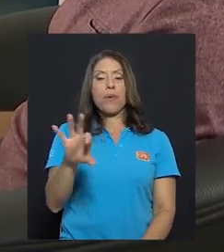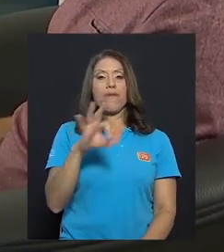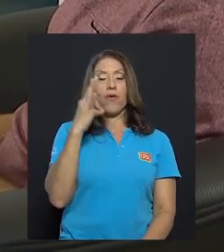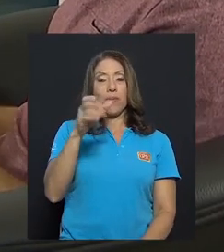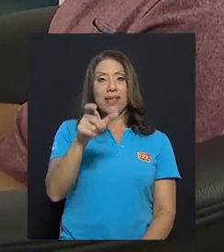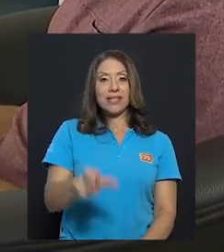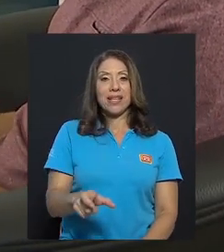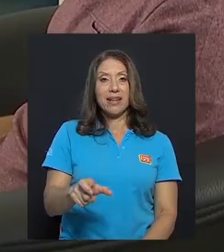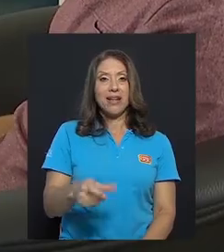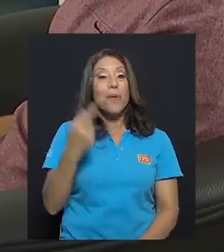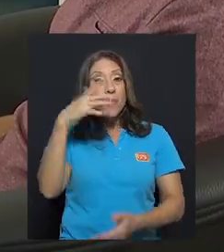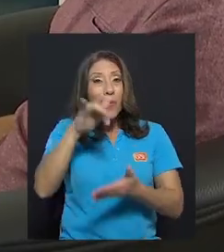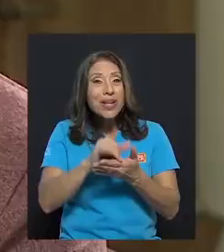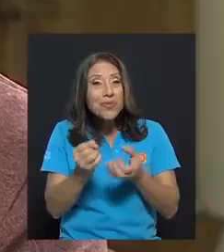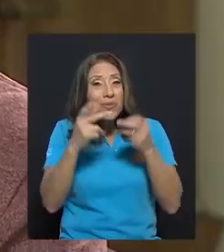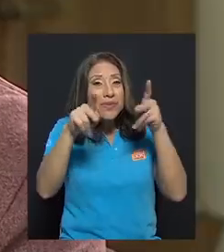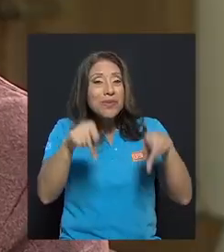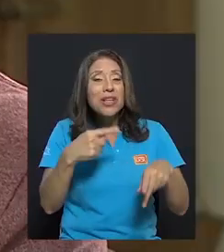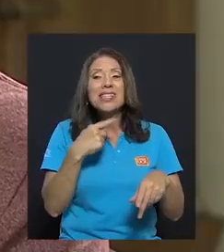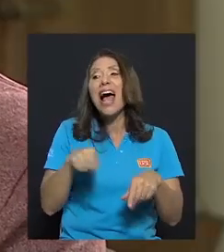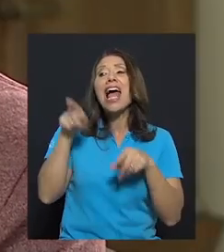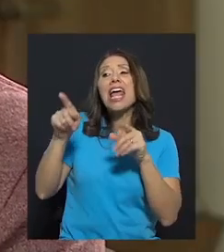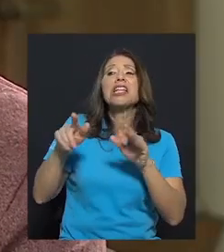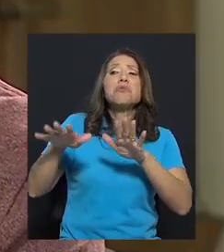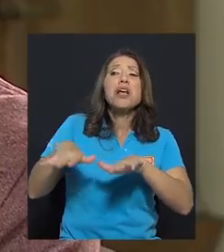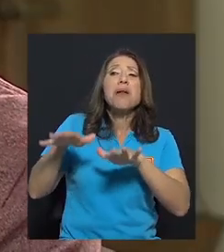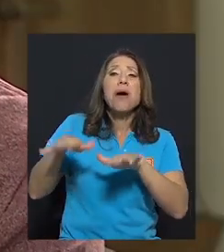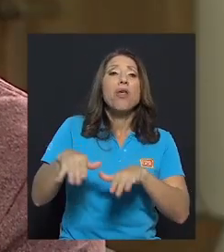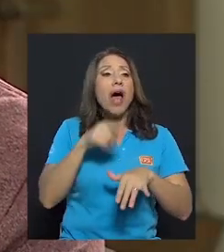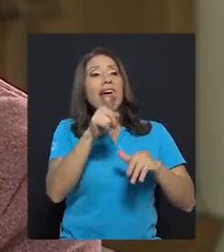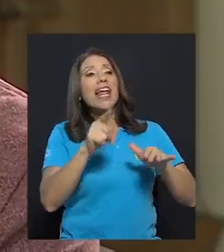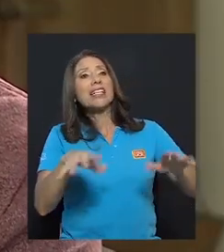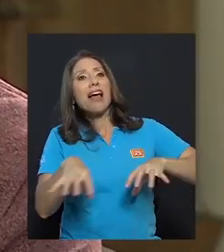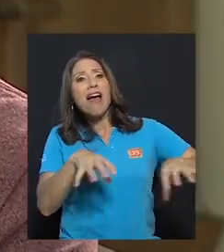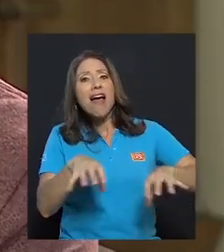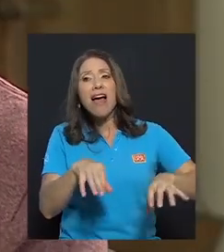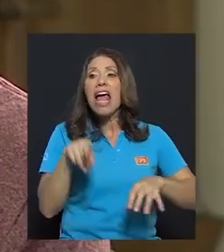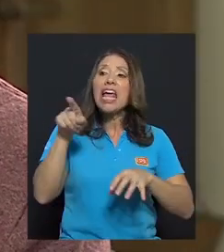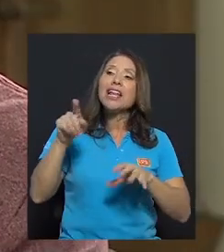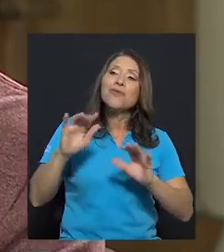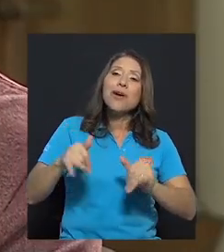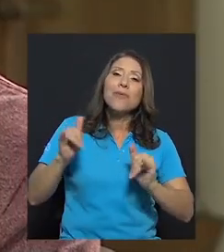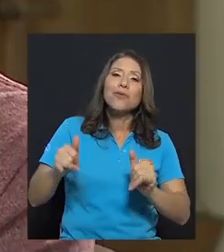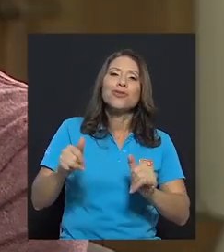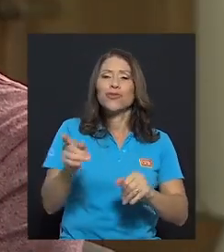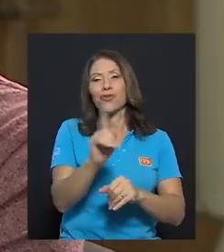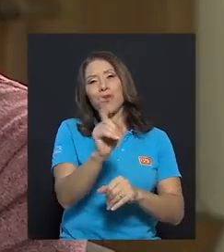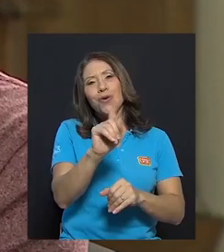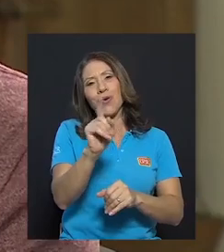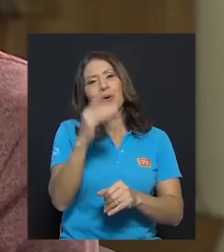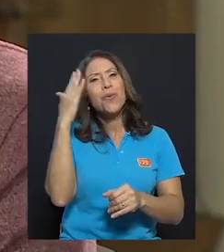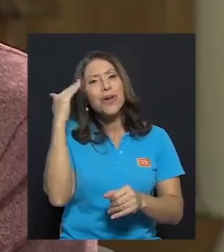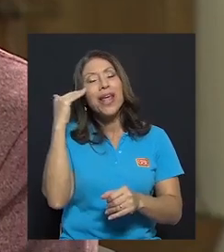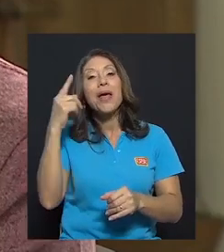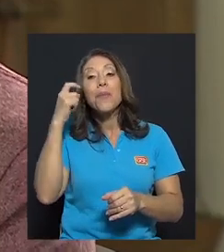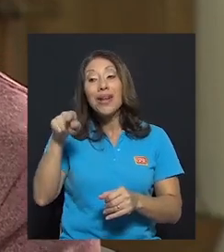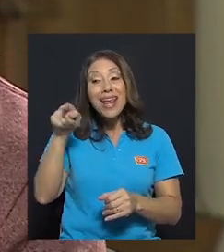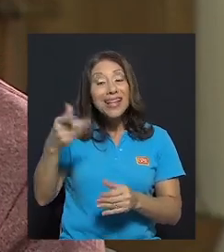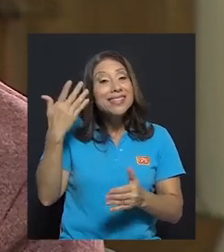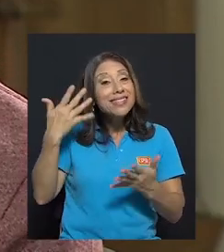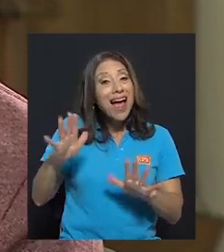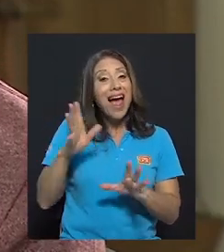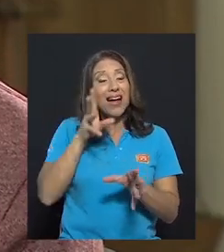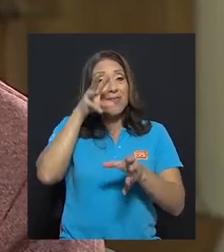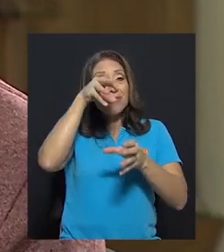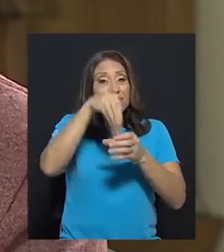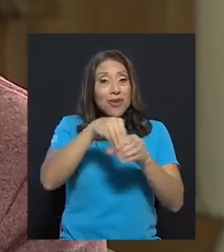él es tremendo, ah, es que él es muy juguetón, no, no, él es bastante sociable. Bueno, no es eso, es que él se ha incorporado en grupos sociales que les ha permitido ser así